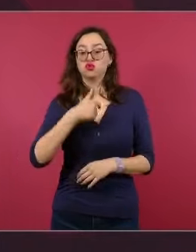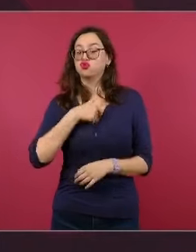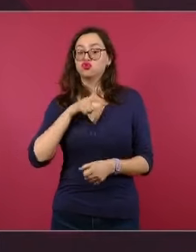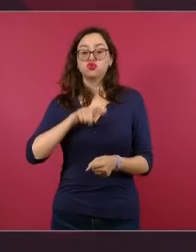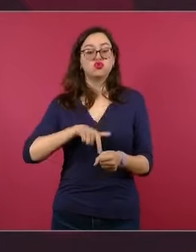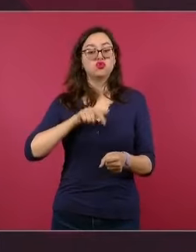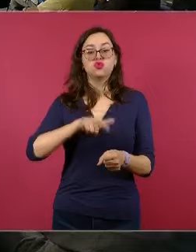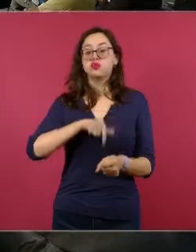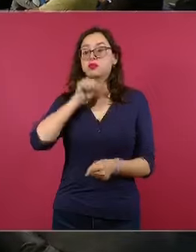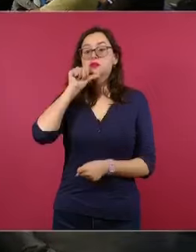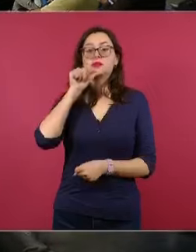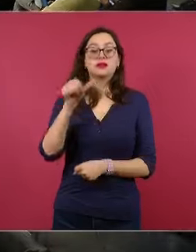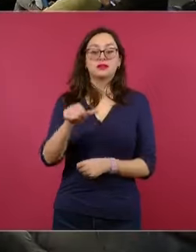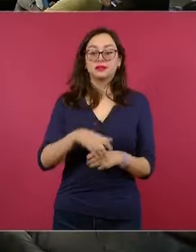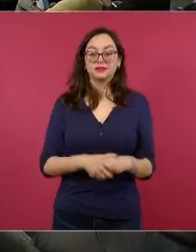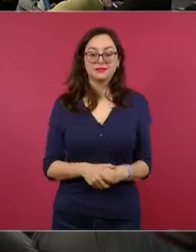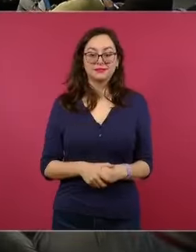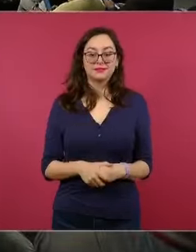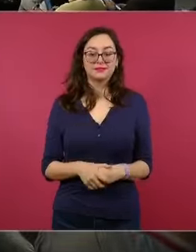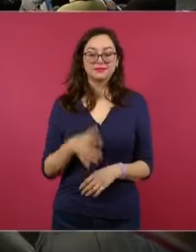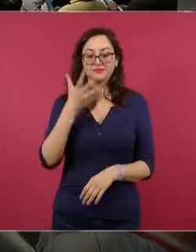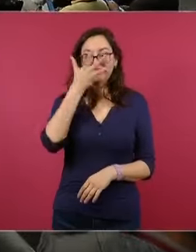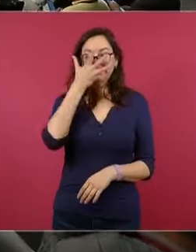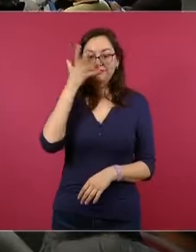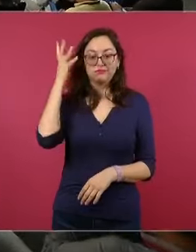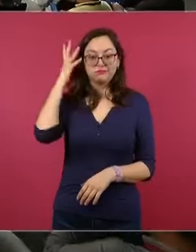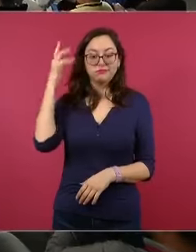Independiente pero es pura